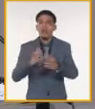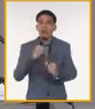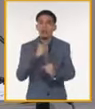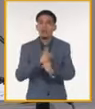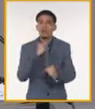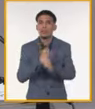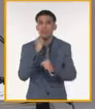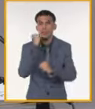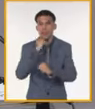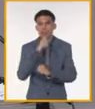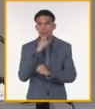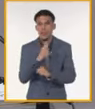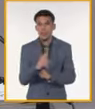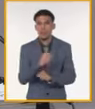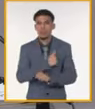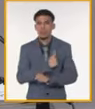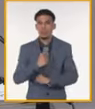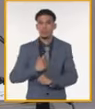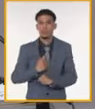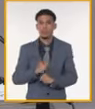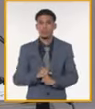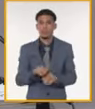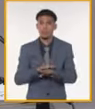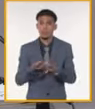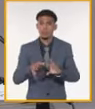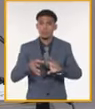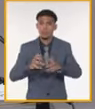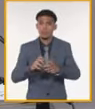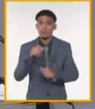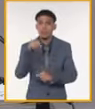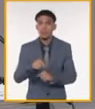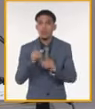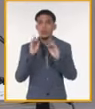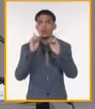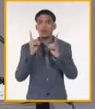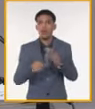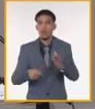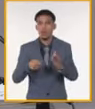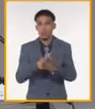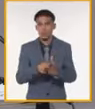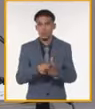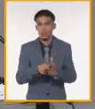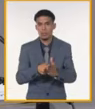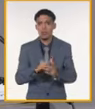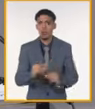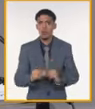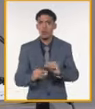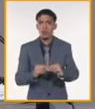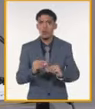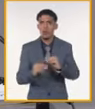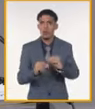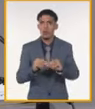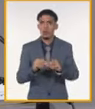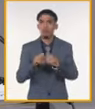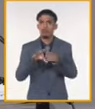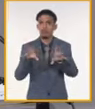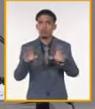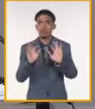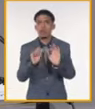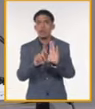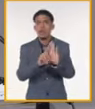trabajo por cuenta propia ya esto como un criterio de actualización de la política tributaria lo veníamos aplicando en pronunciamientos de la